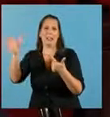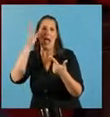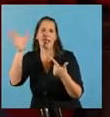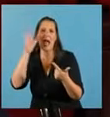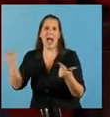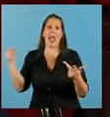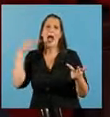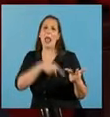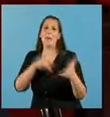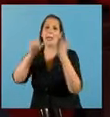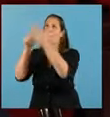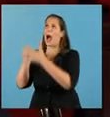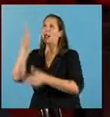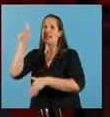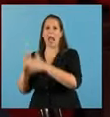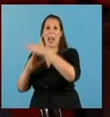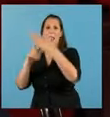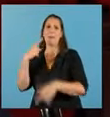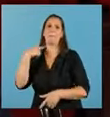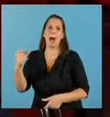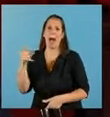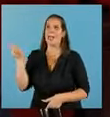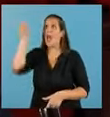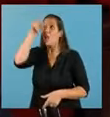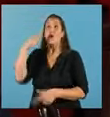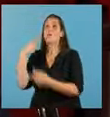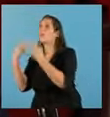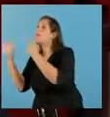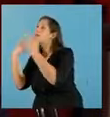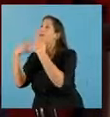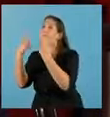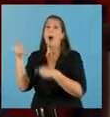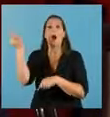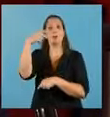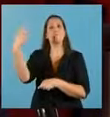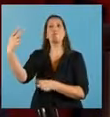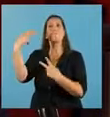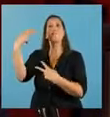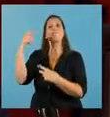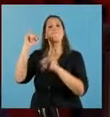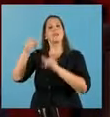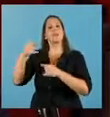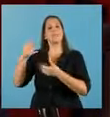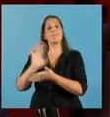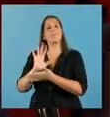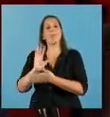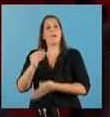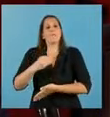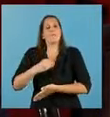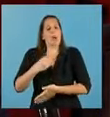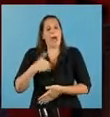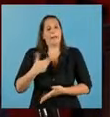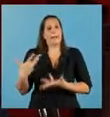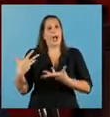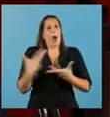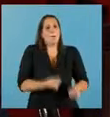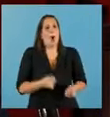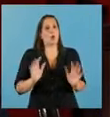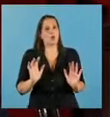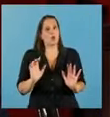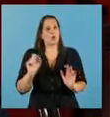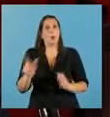y Alemania, a quienes entrevistamos, también manifestaron su predisposición a acompañar la voluntad argentina de encarar